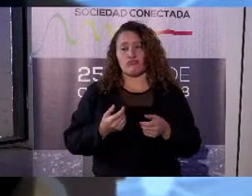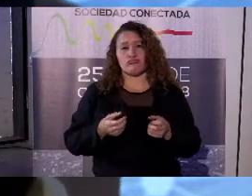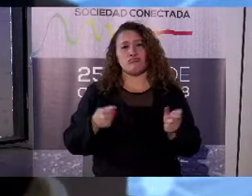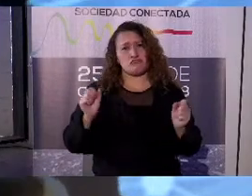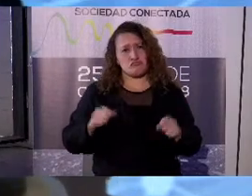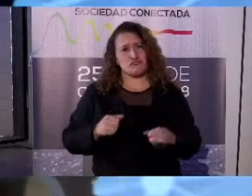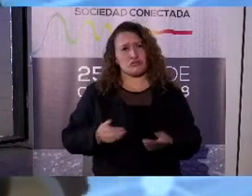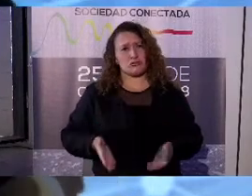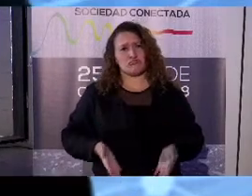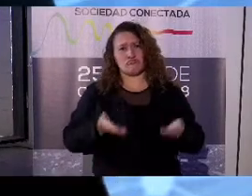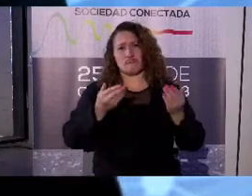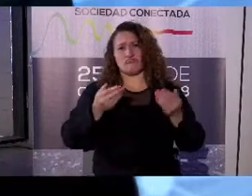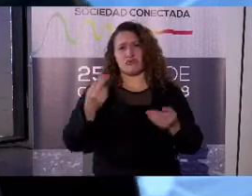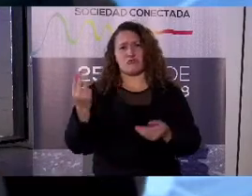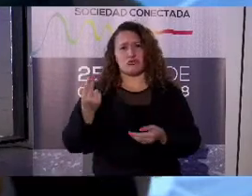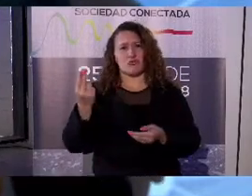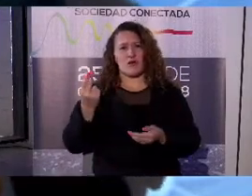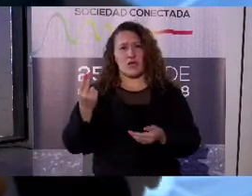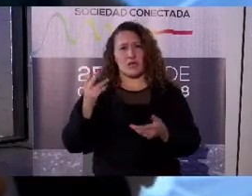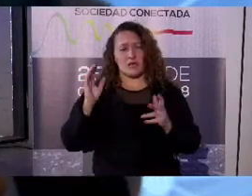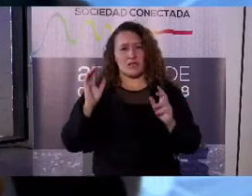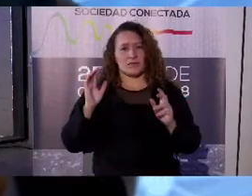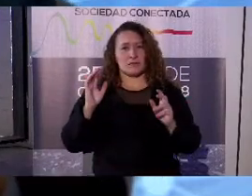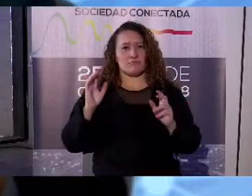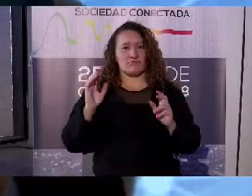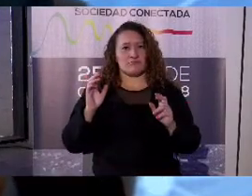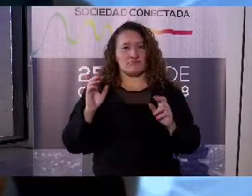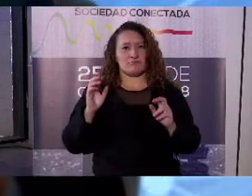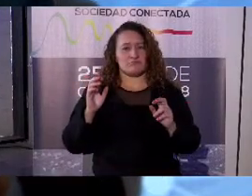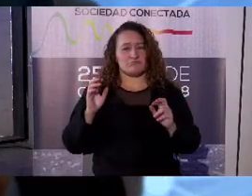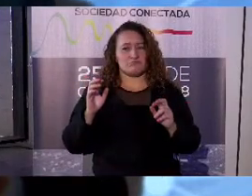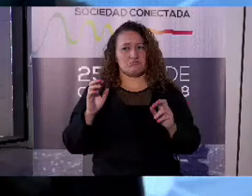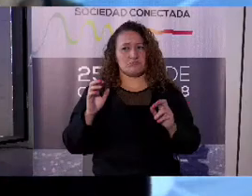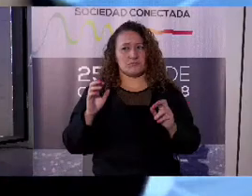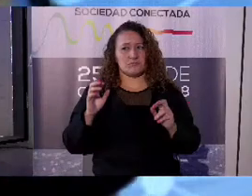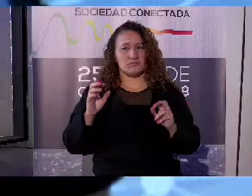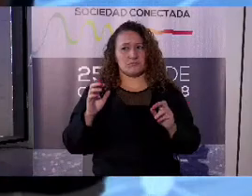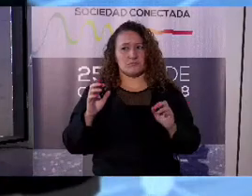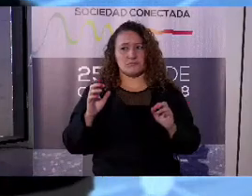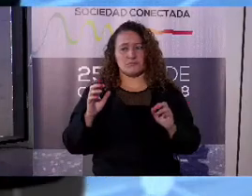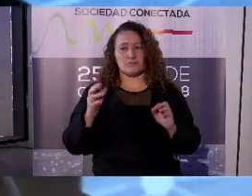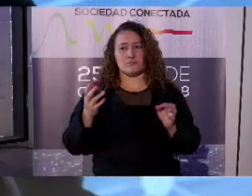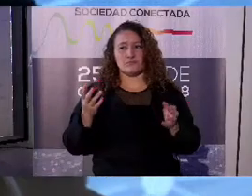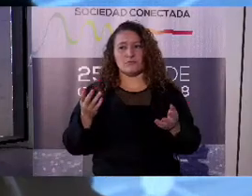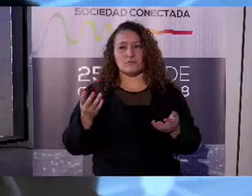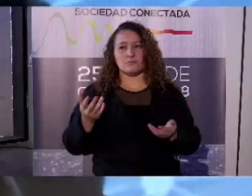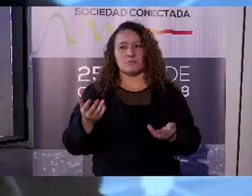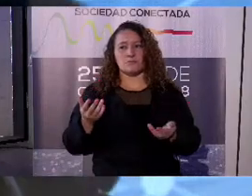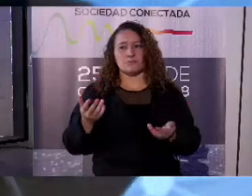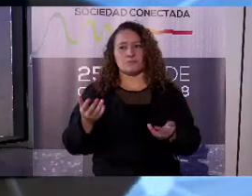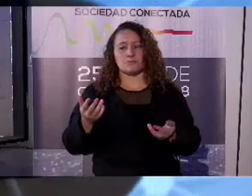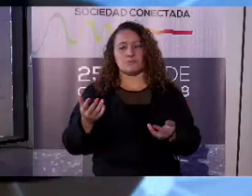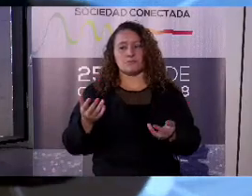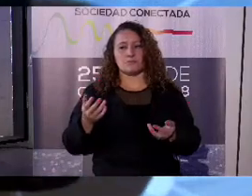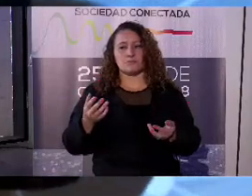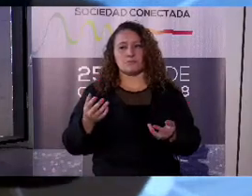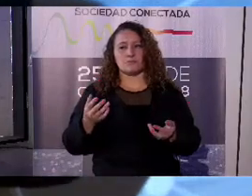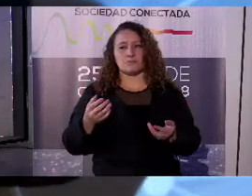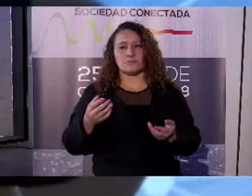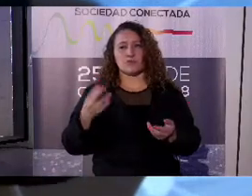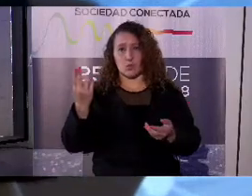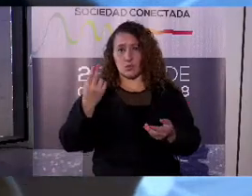verde a que Uruguay estuviera en una nota al pie sin observar si ponía 500